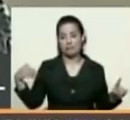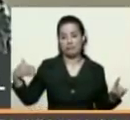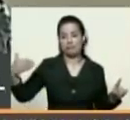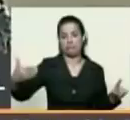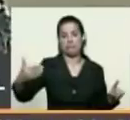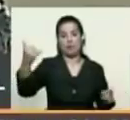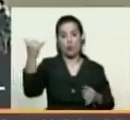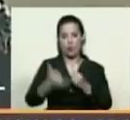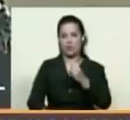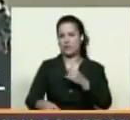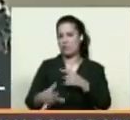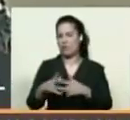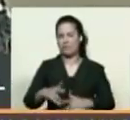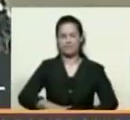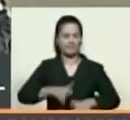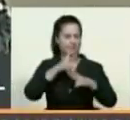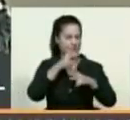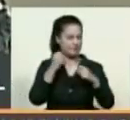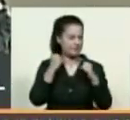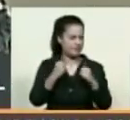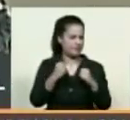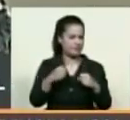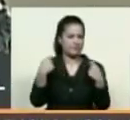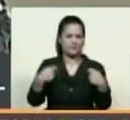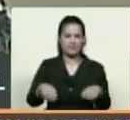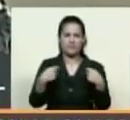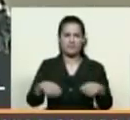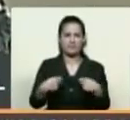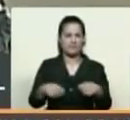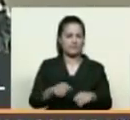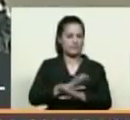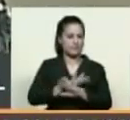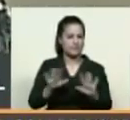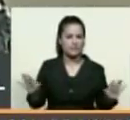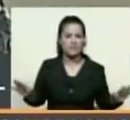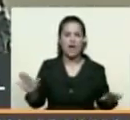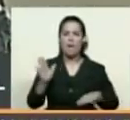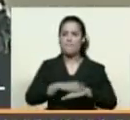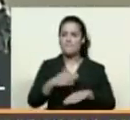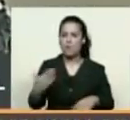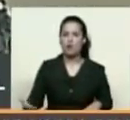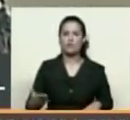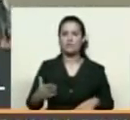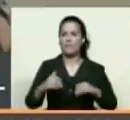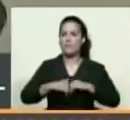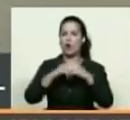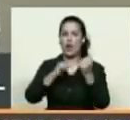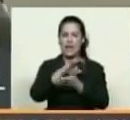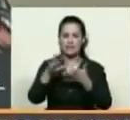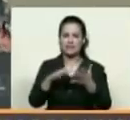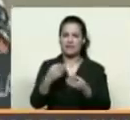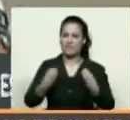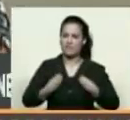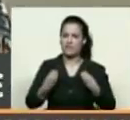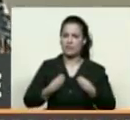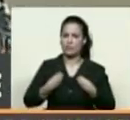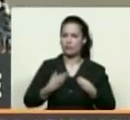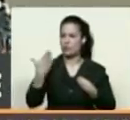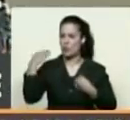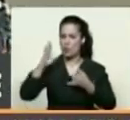cruentos y yo diría que envilecidos por esa violencia que vivimos en esos